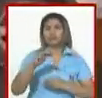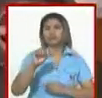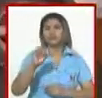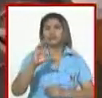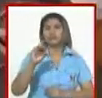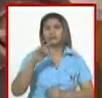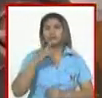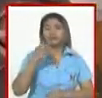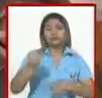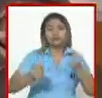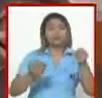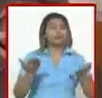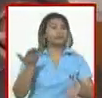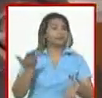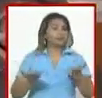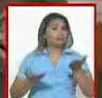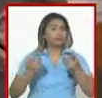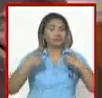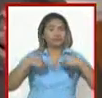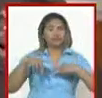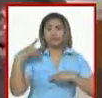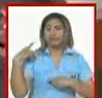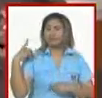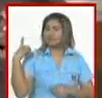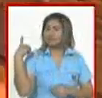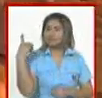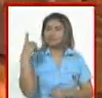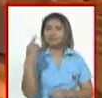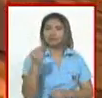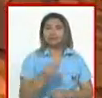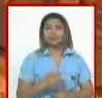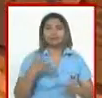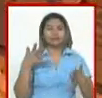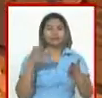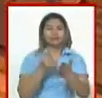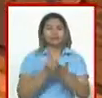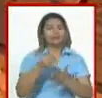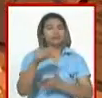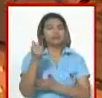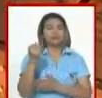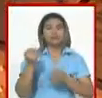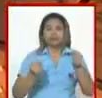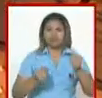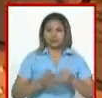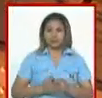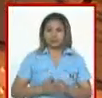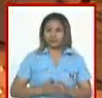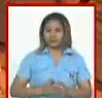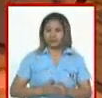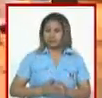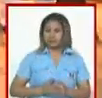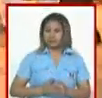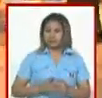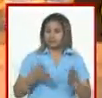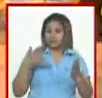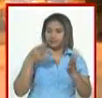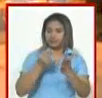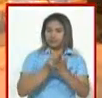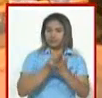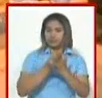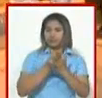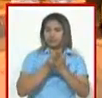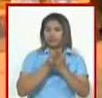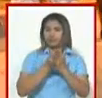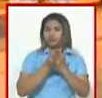moscú donde un vehículo que aparentemente circulaba con exceso de velocidad colisionó contra otro motorizado ocasionando que éste impacte contra